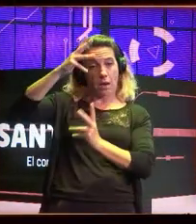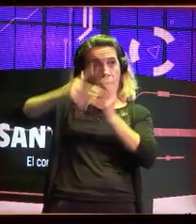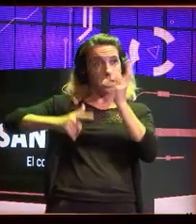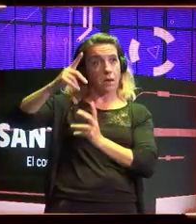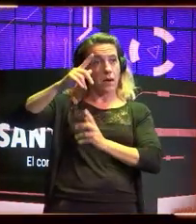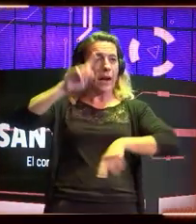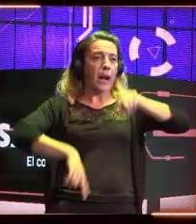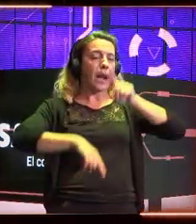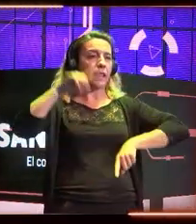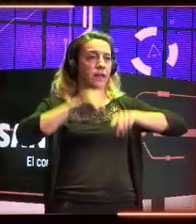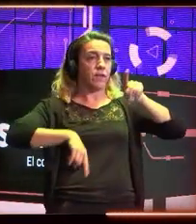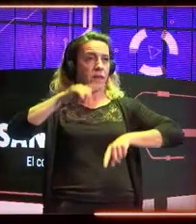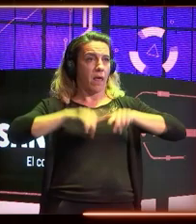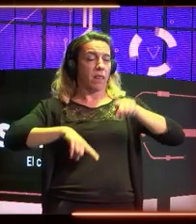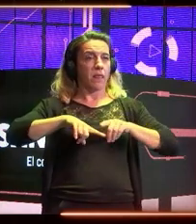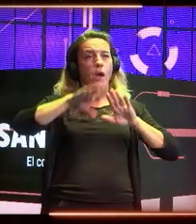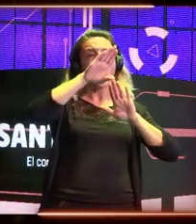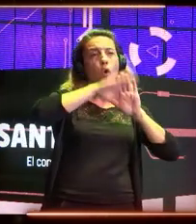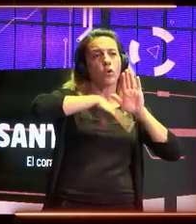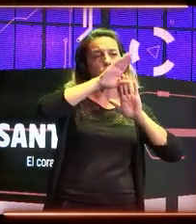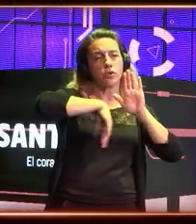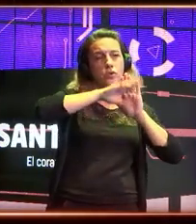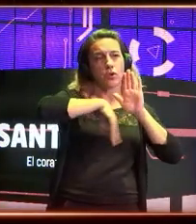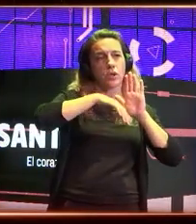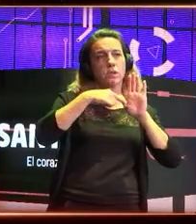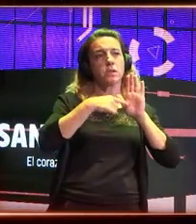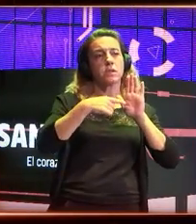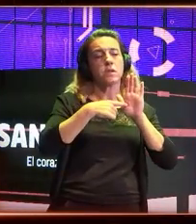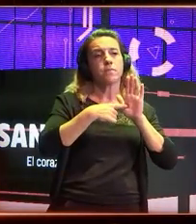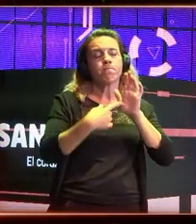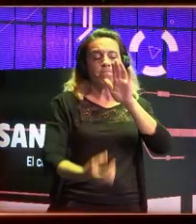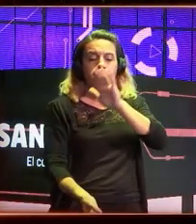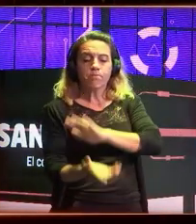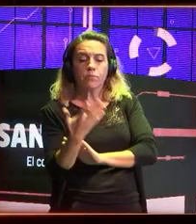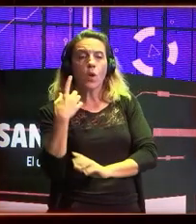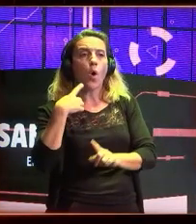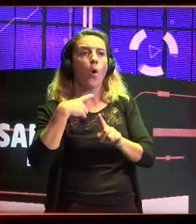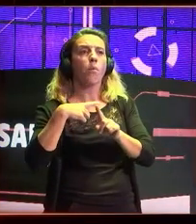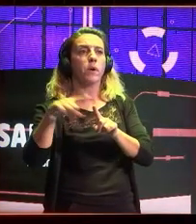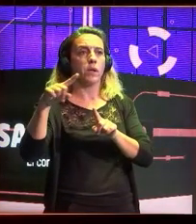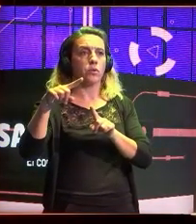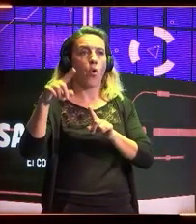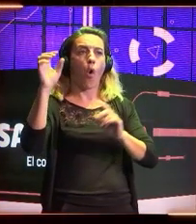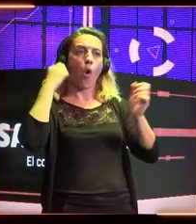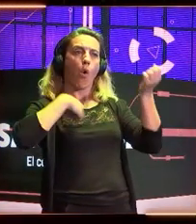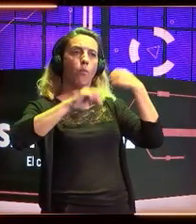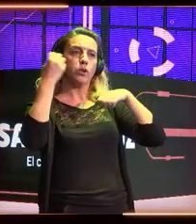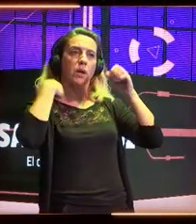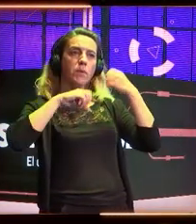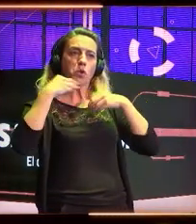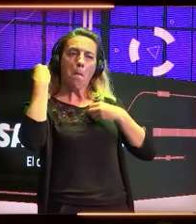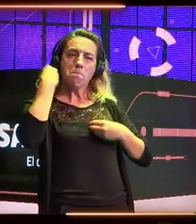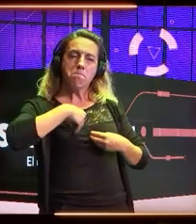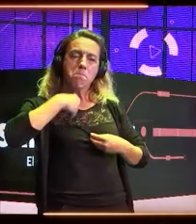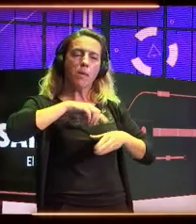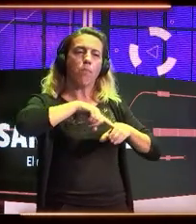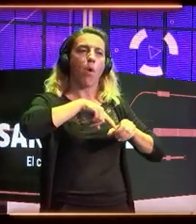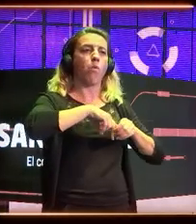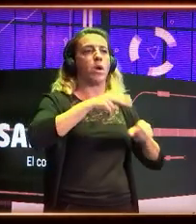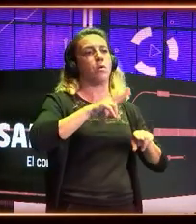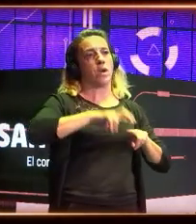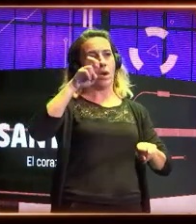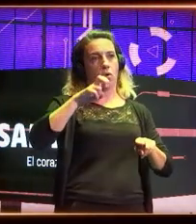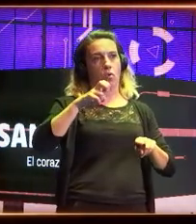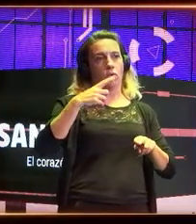relatividad en unas condiciones en las cuales aparecía un objeto con el comportamiento de un agujero negro Esto fue espectacular porque alber